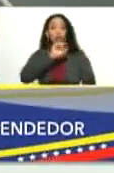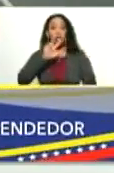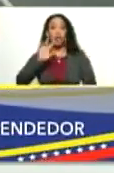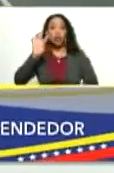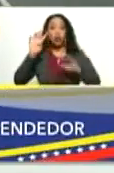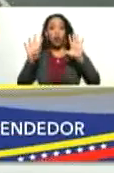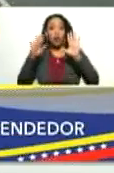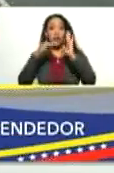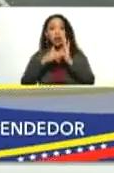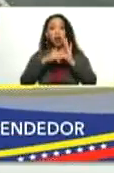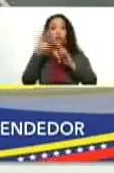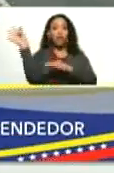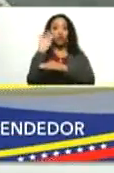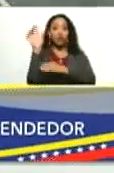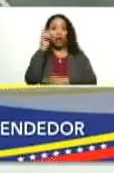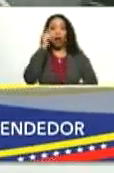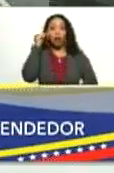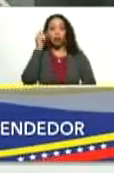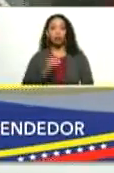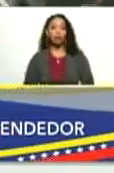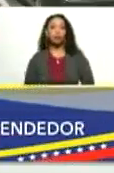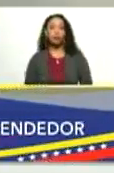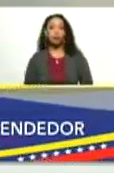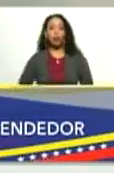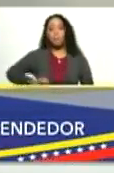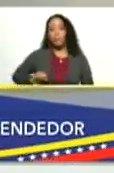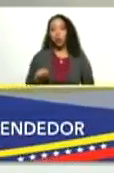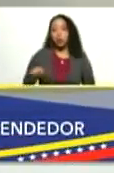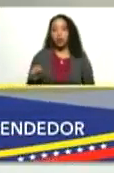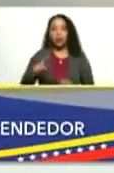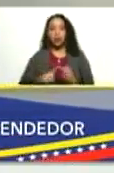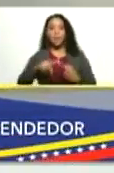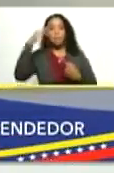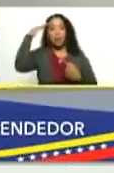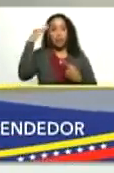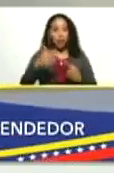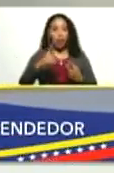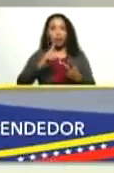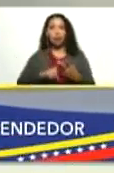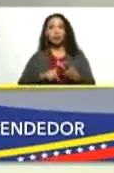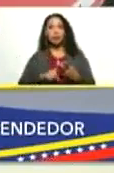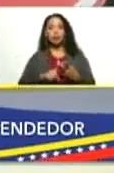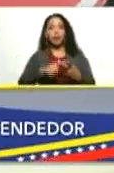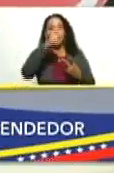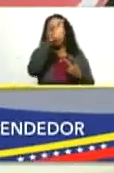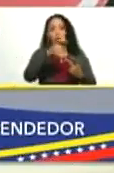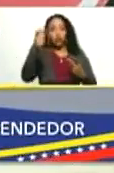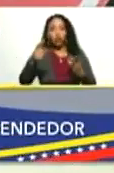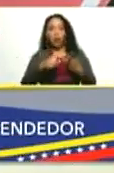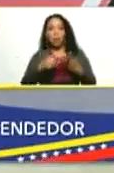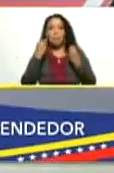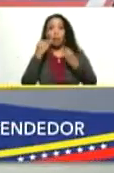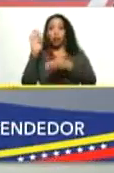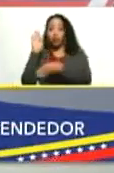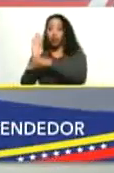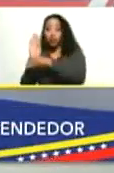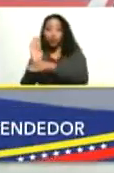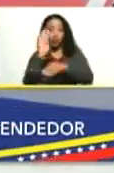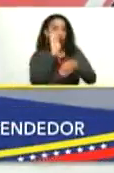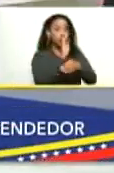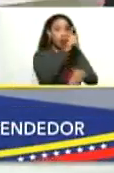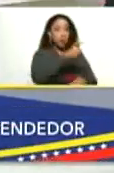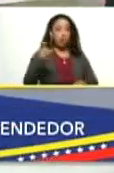mil funcionarios y funcionarias, policiales, militares, civiles, para cuidar a la gente.